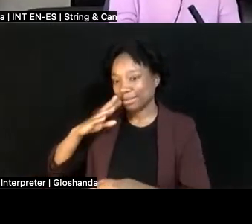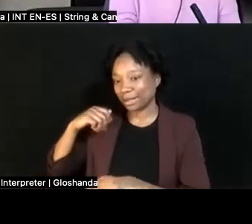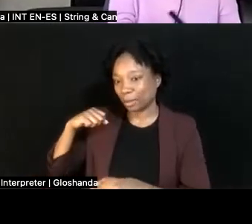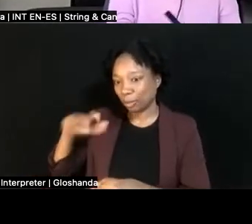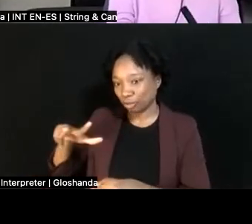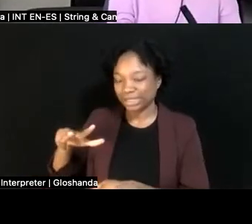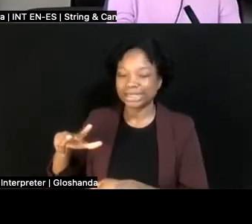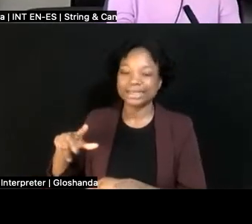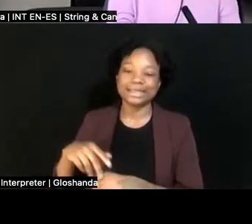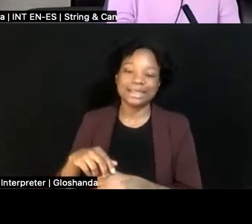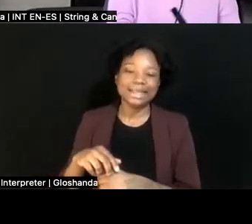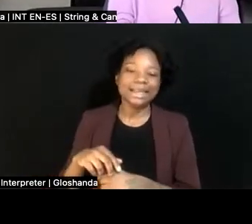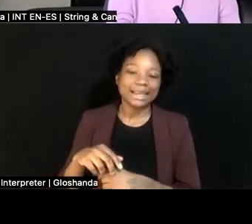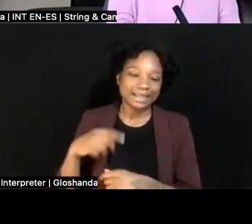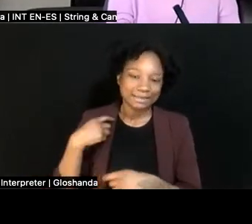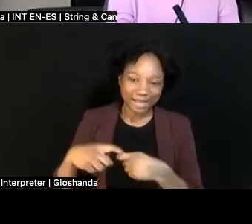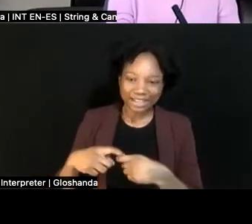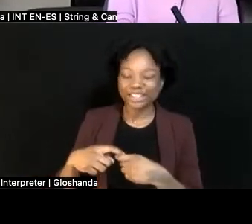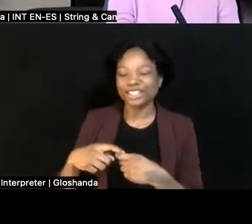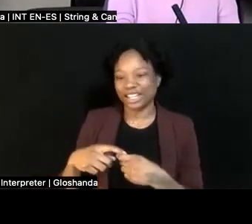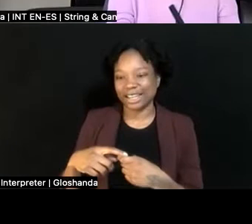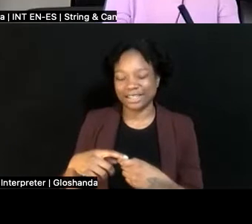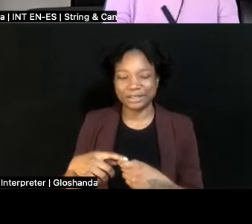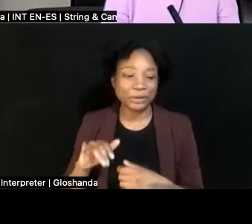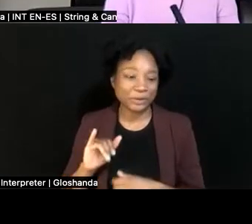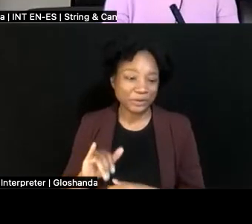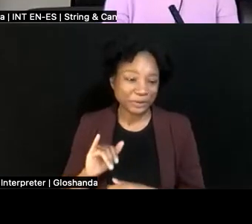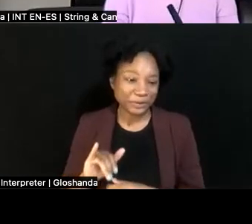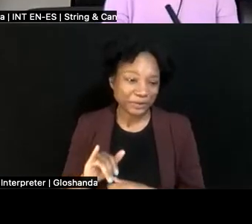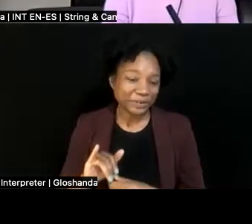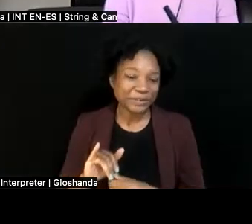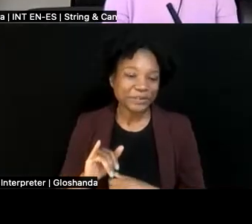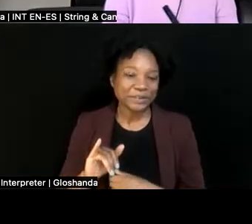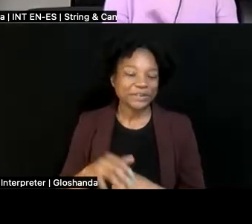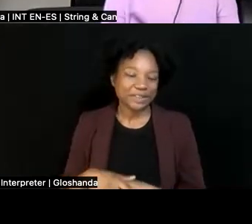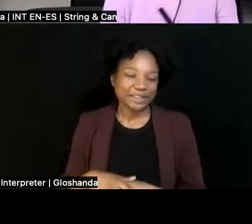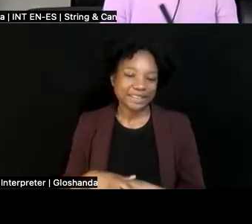español. É uma mistura muito grande. Então, primeiramente,